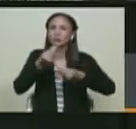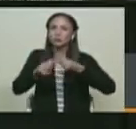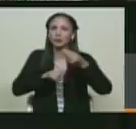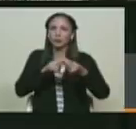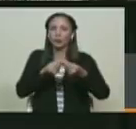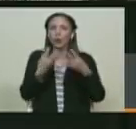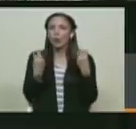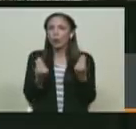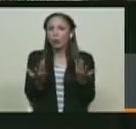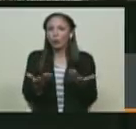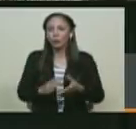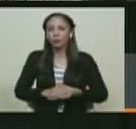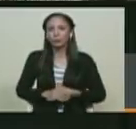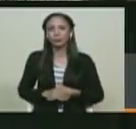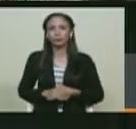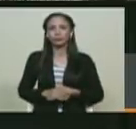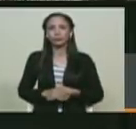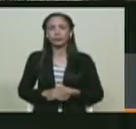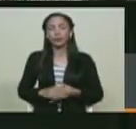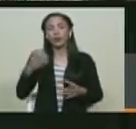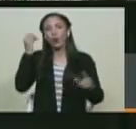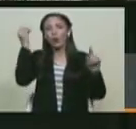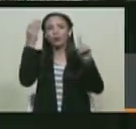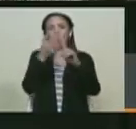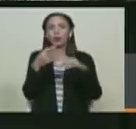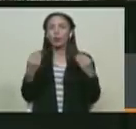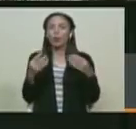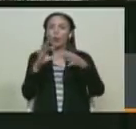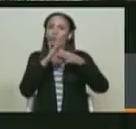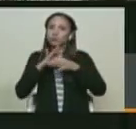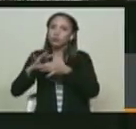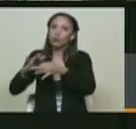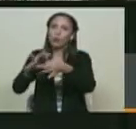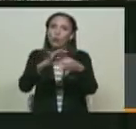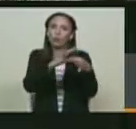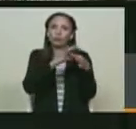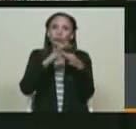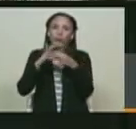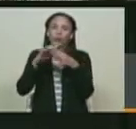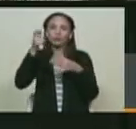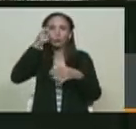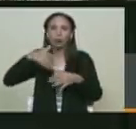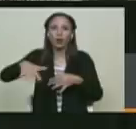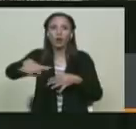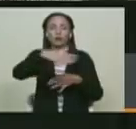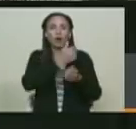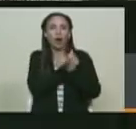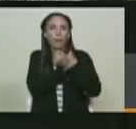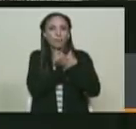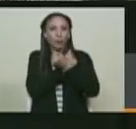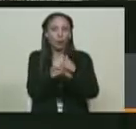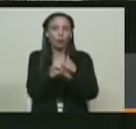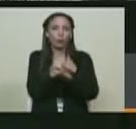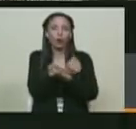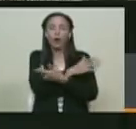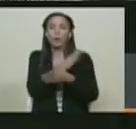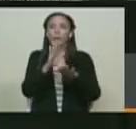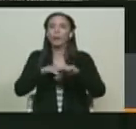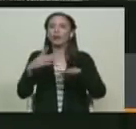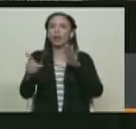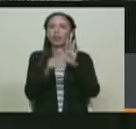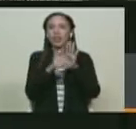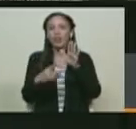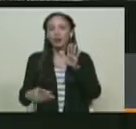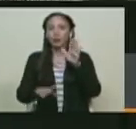¿Cuál fue la clave? La clave fue la unión del pueblo, el amor del pueblo por su derecho al